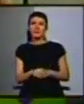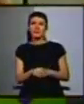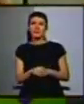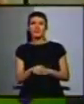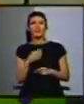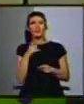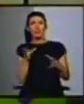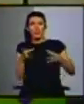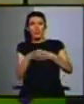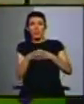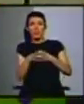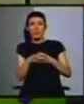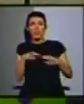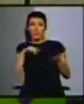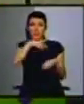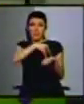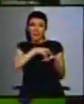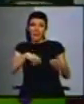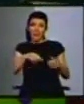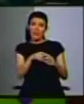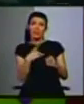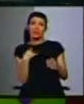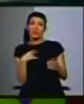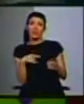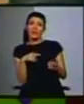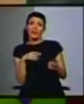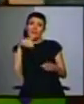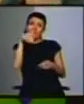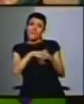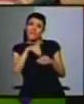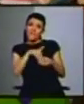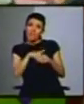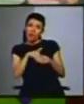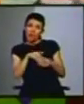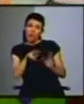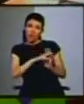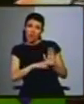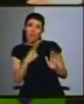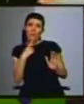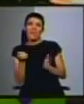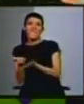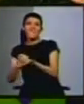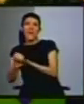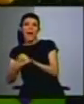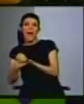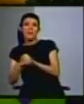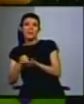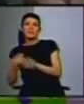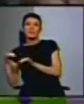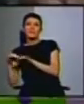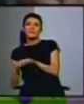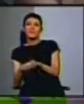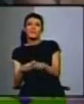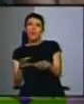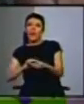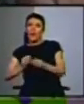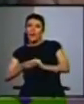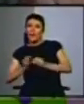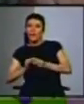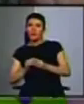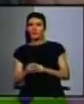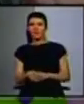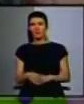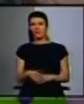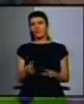grupo de parlamentarios que votó la normativa supuestamente influidos por la industria farmacéutica. Que no hay antecedentes que puedan